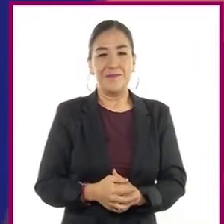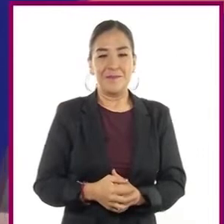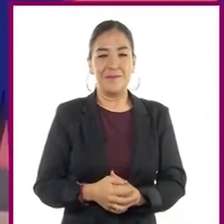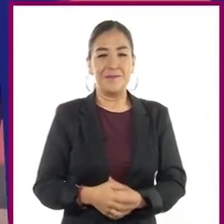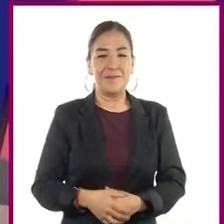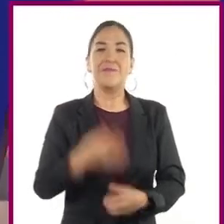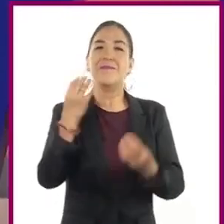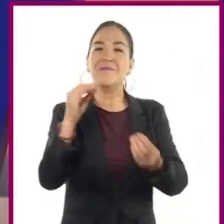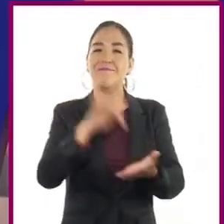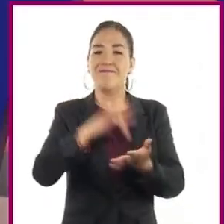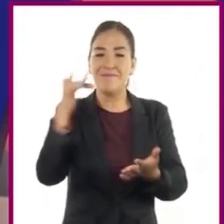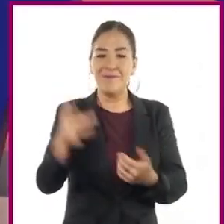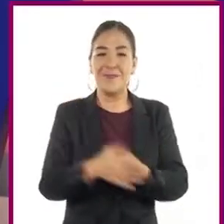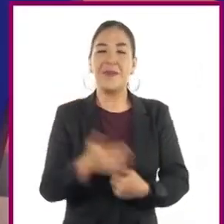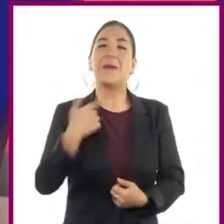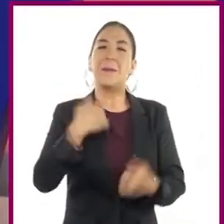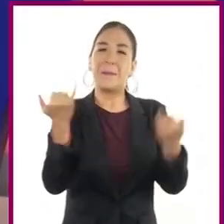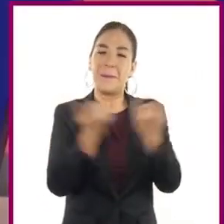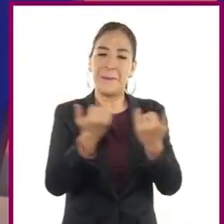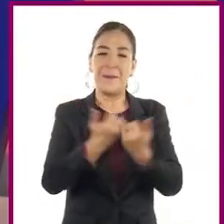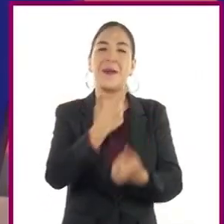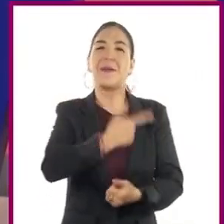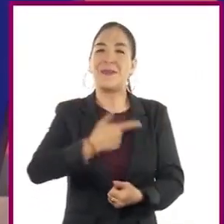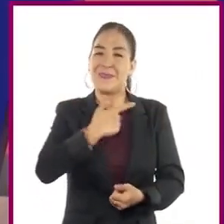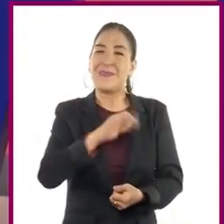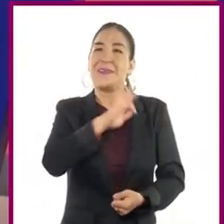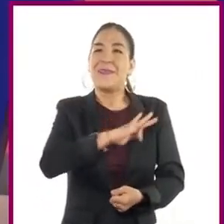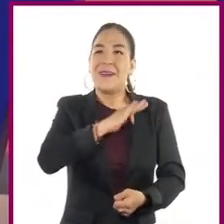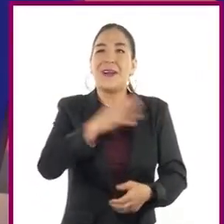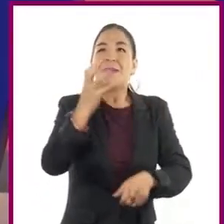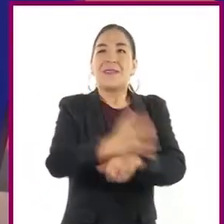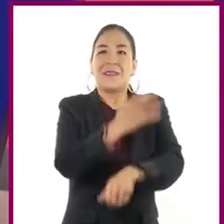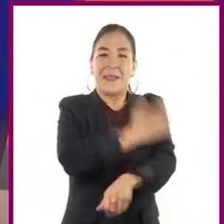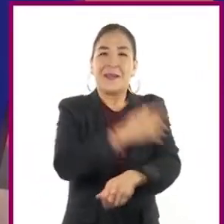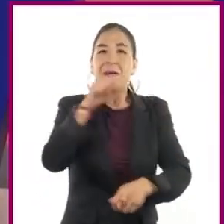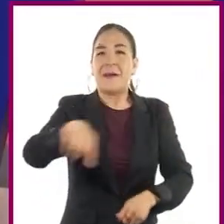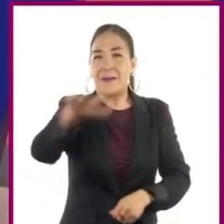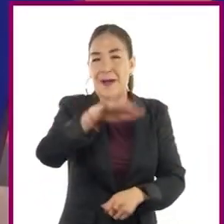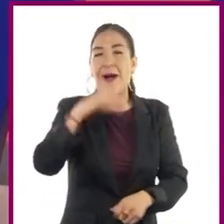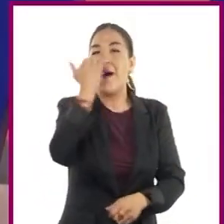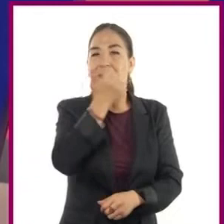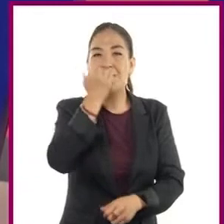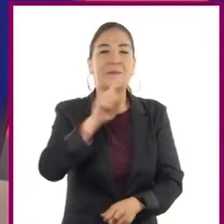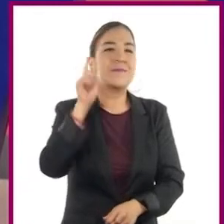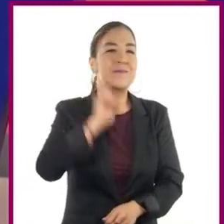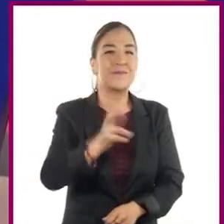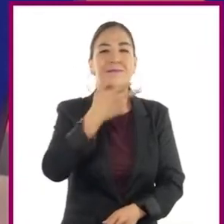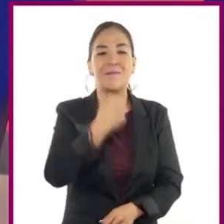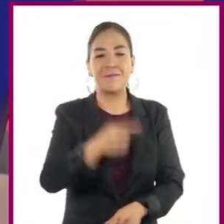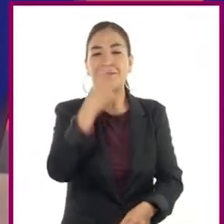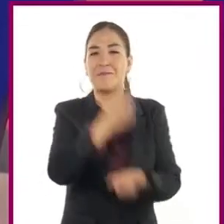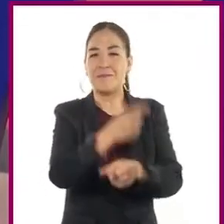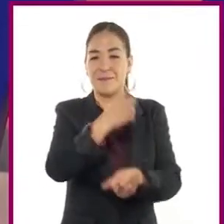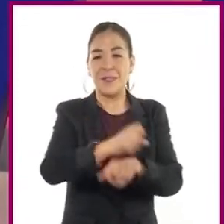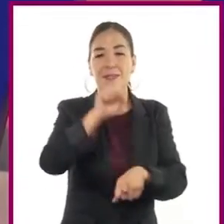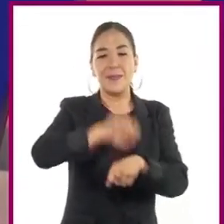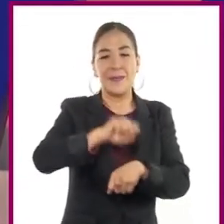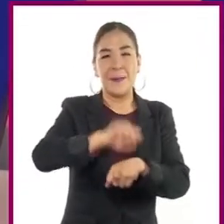gracias, Enrique. Yo también estoy muy feliz de acompañar a nuestros alumnos y alumnas de primer grado de